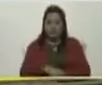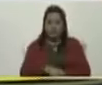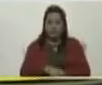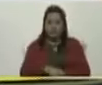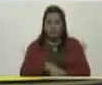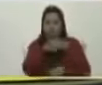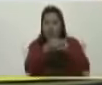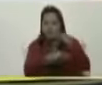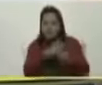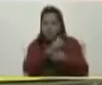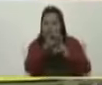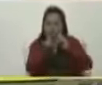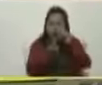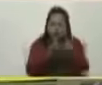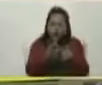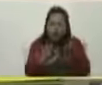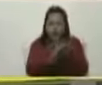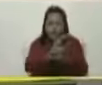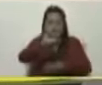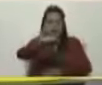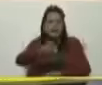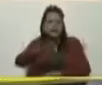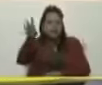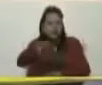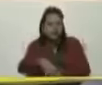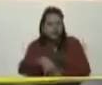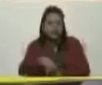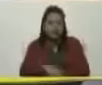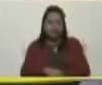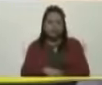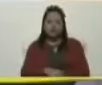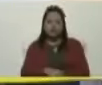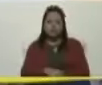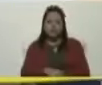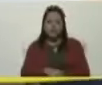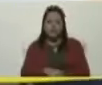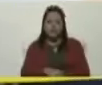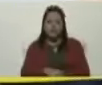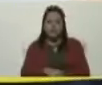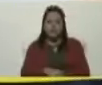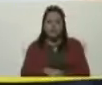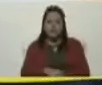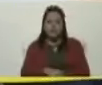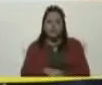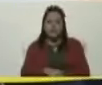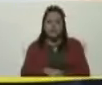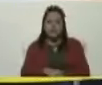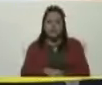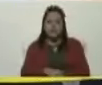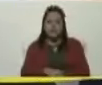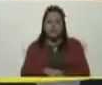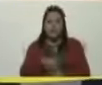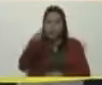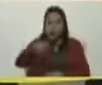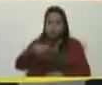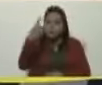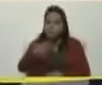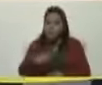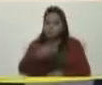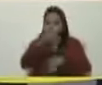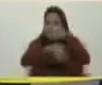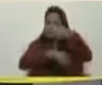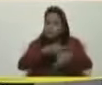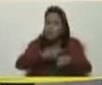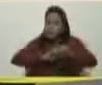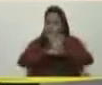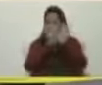la consulta en torno al Esequibo venezolano. Y hoy nosotros tenemos que hablarle con esa misma verdad y sinceridad al